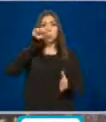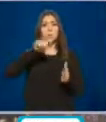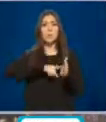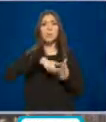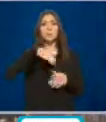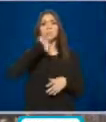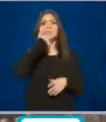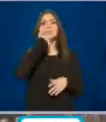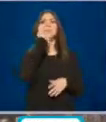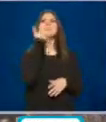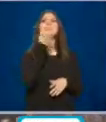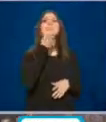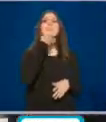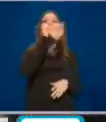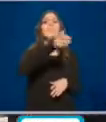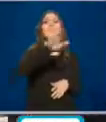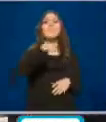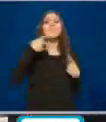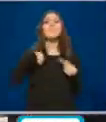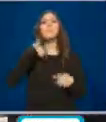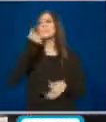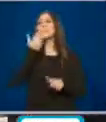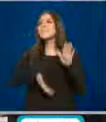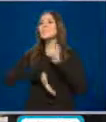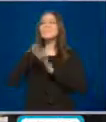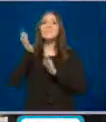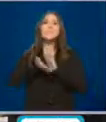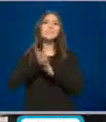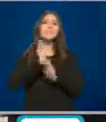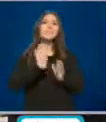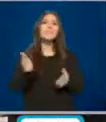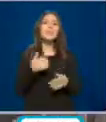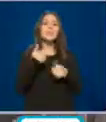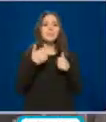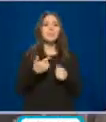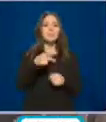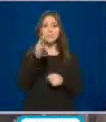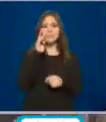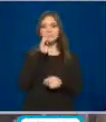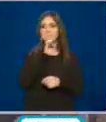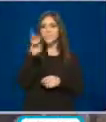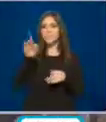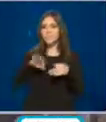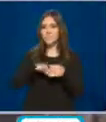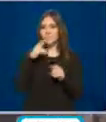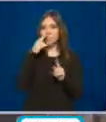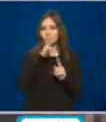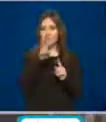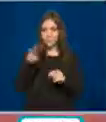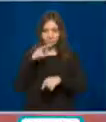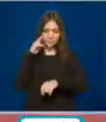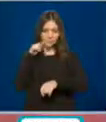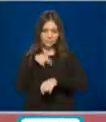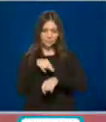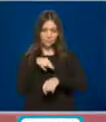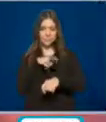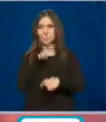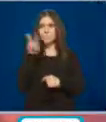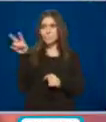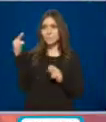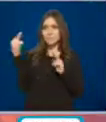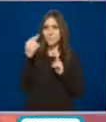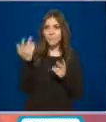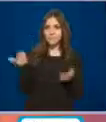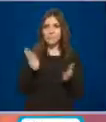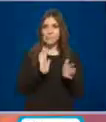quiero indicarle a la otra persona que ya me quiero ir, no lo volteamos a ver constantemente como diciendo, ya es la hora, ¿no? Ya es la hora en la